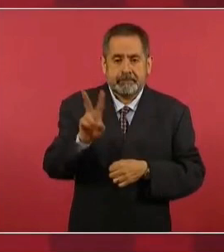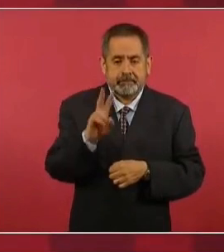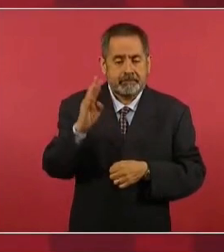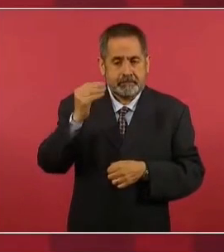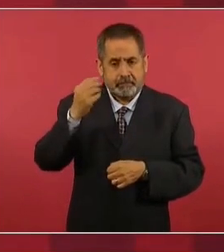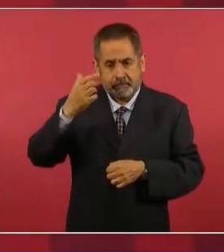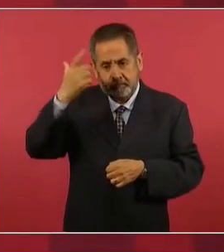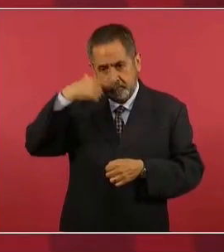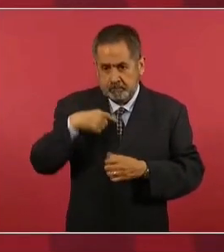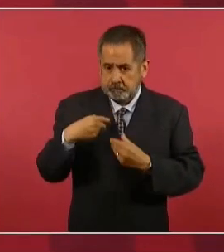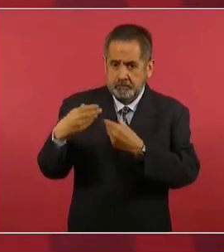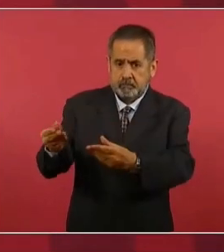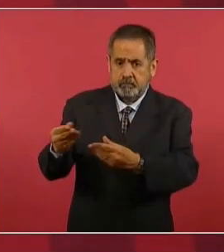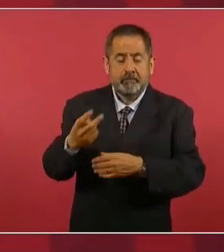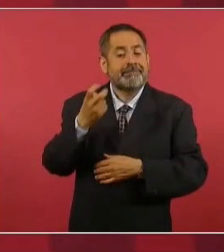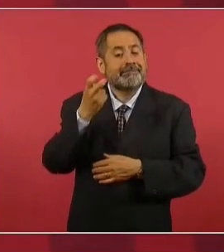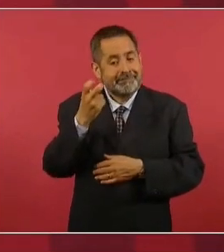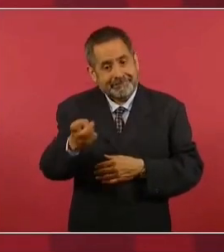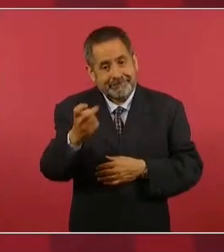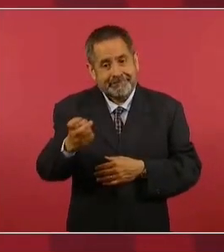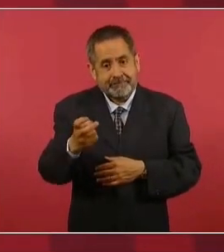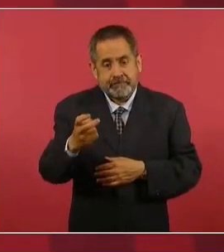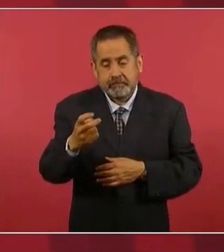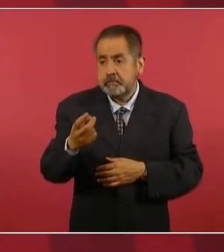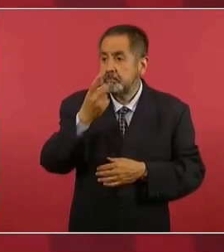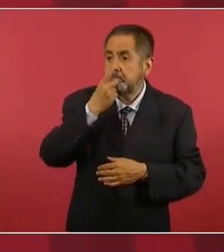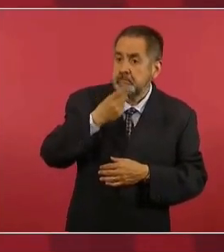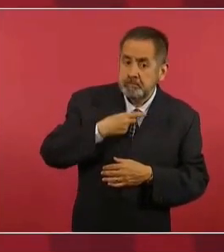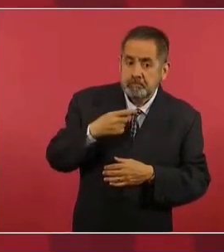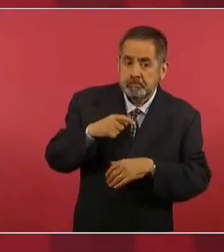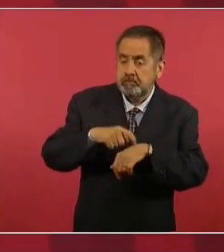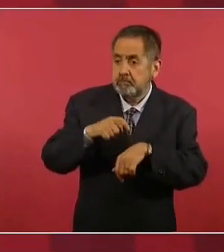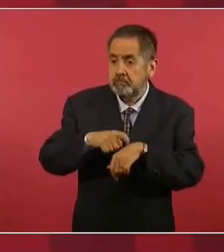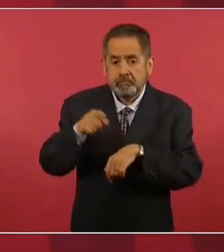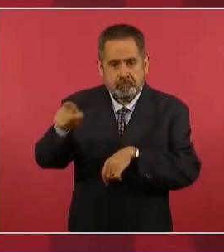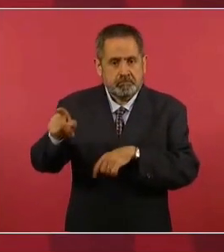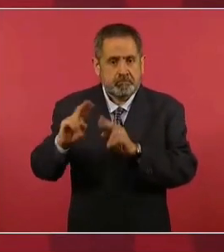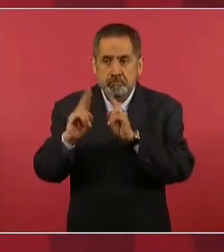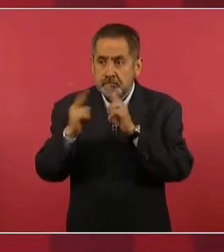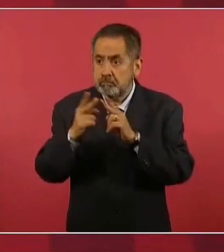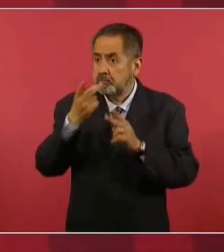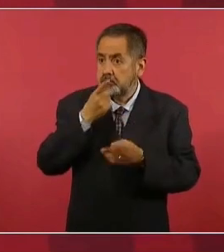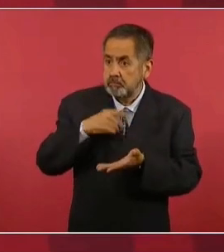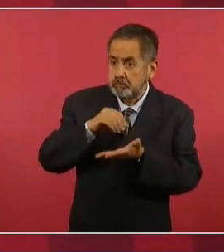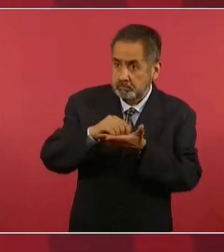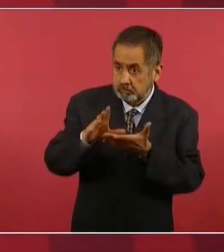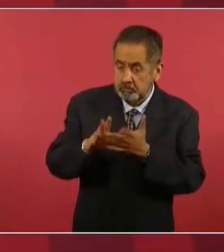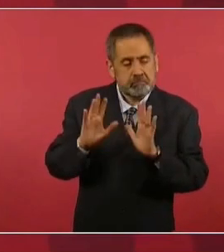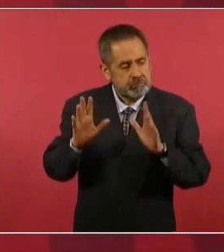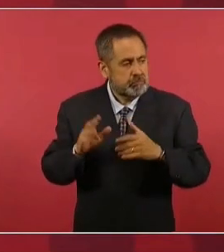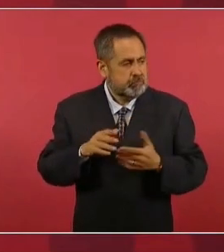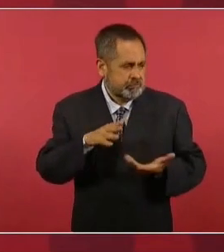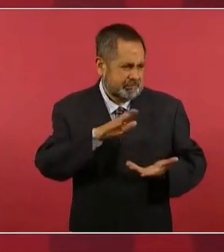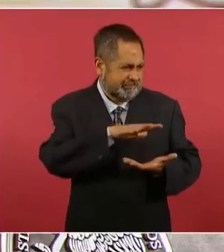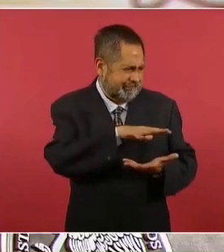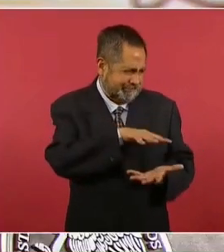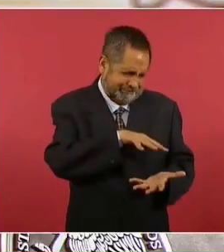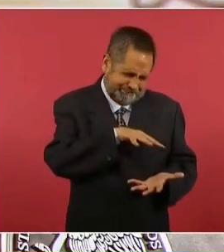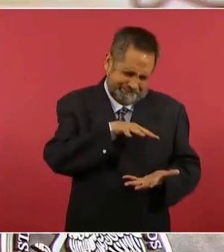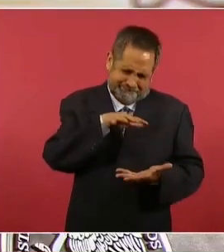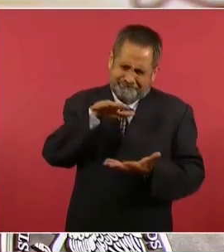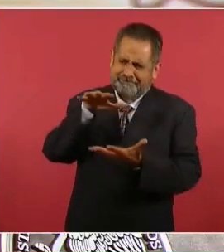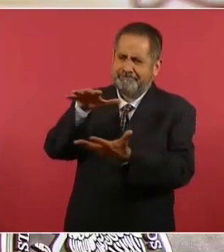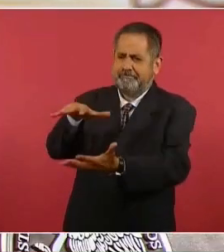digo, porque fue la hora en que nos estableció la unidad especial la entrega de la documentación y